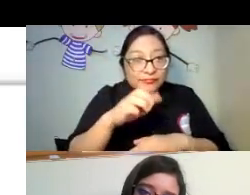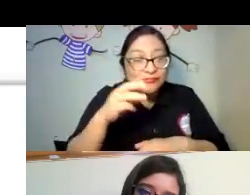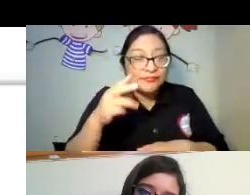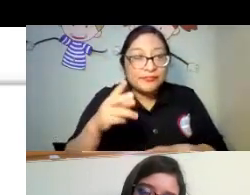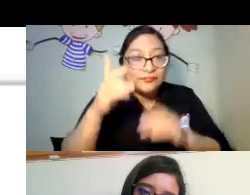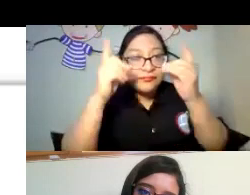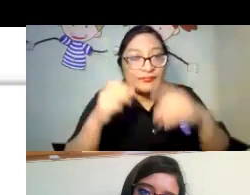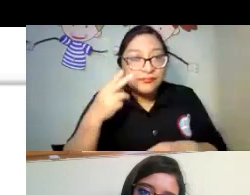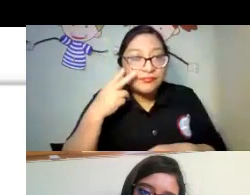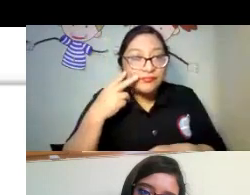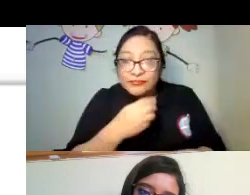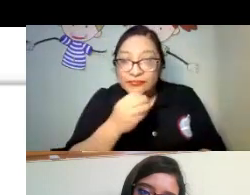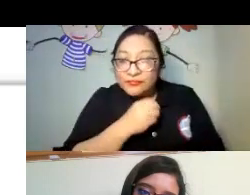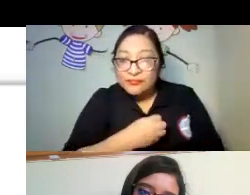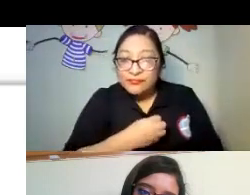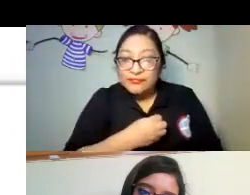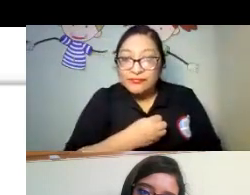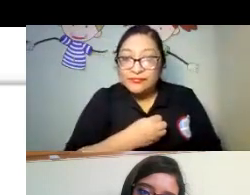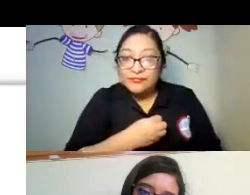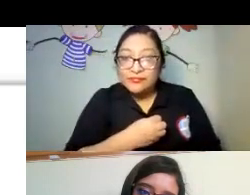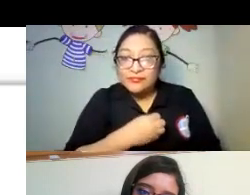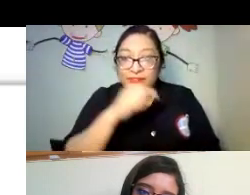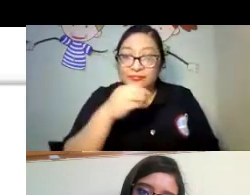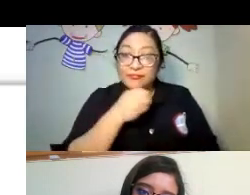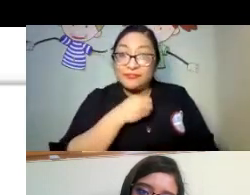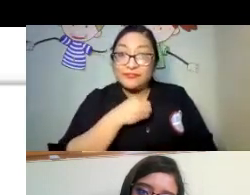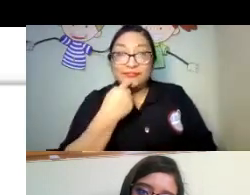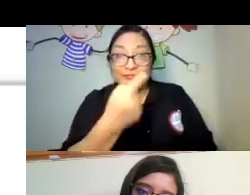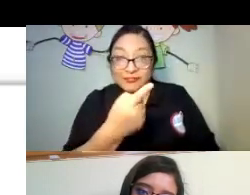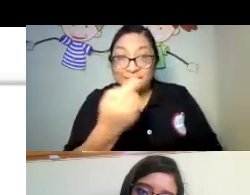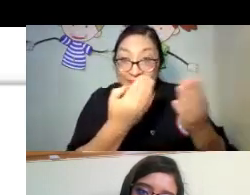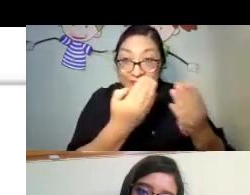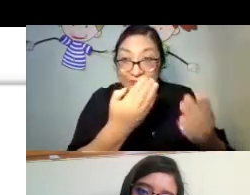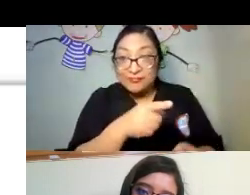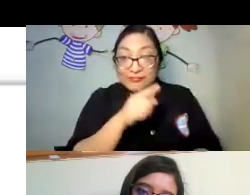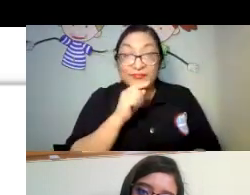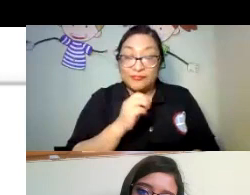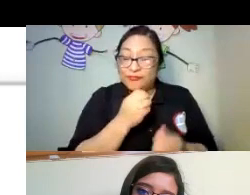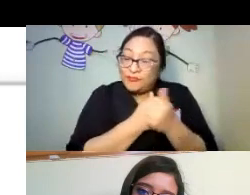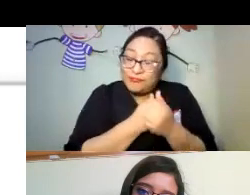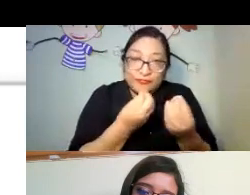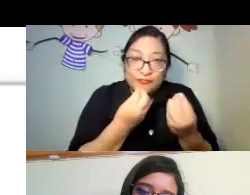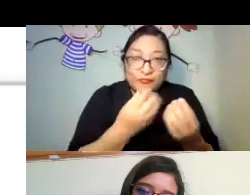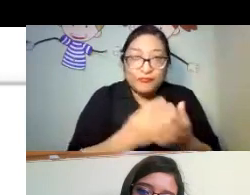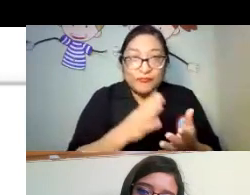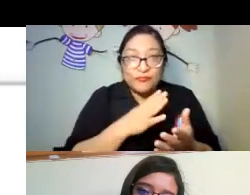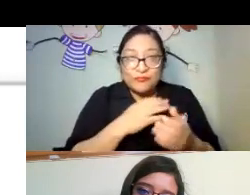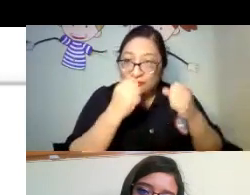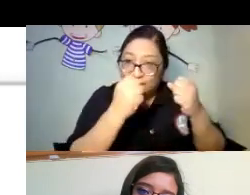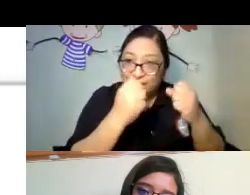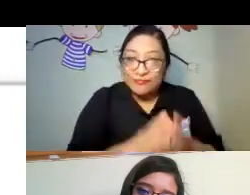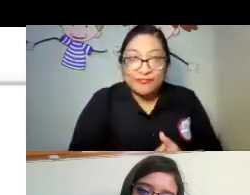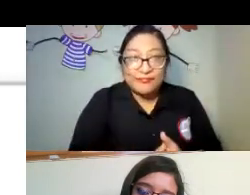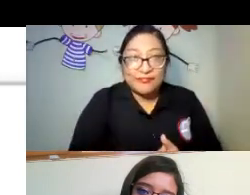logrando día a día. Es un esfuerzo, pero va a tener su recompensa. Tú eres. Decía la mamá de